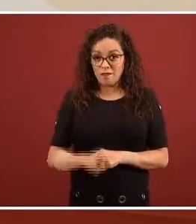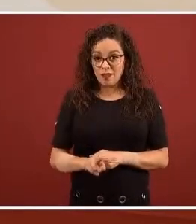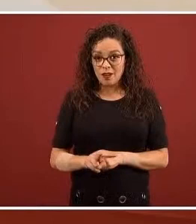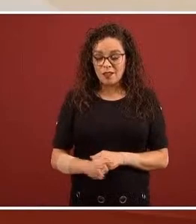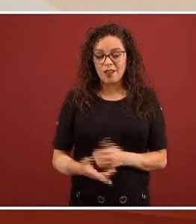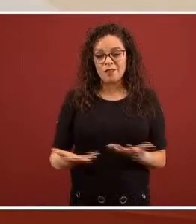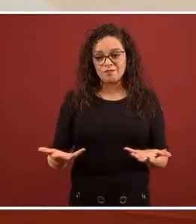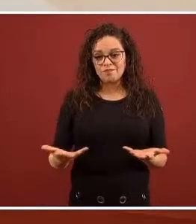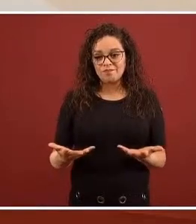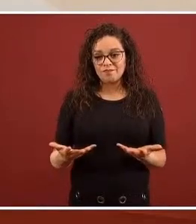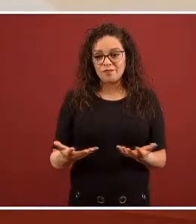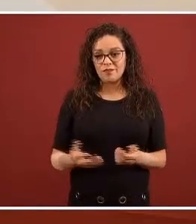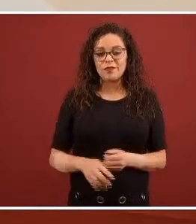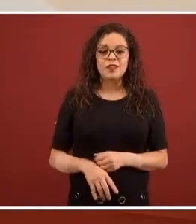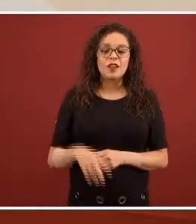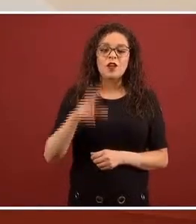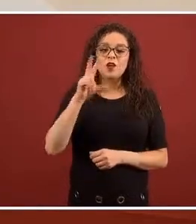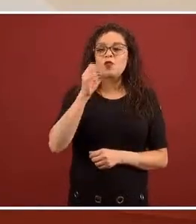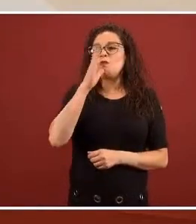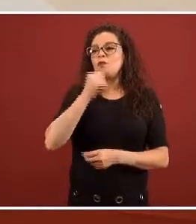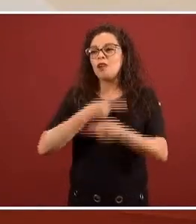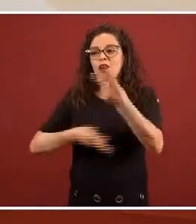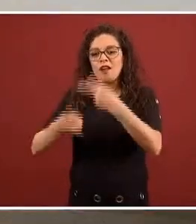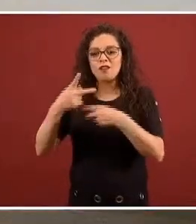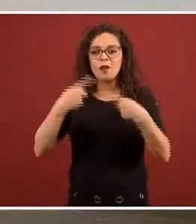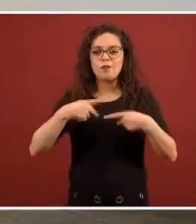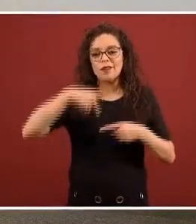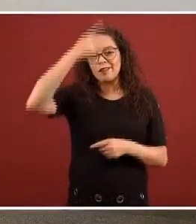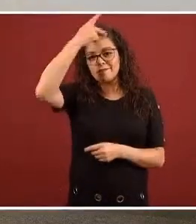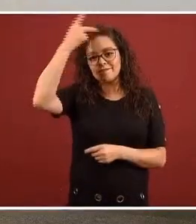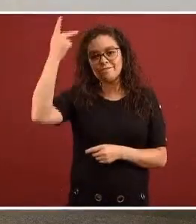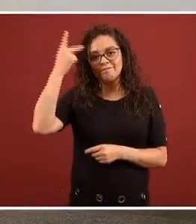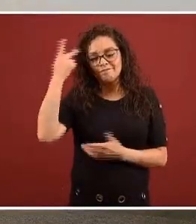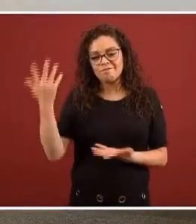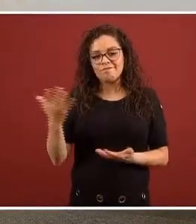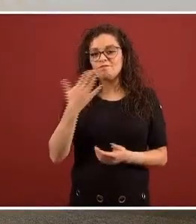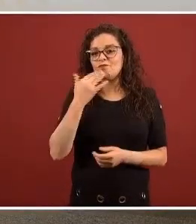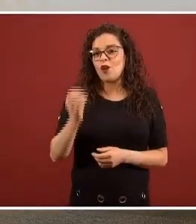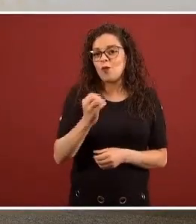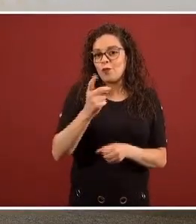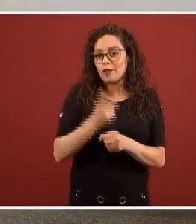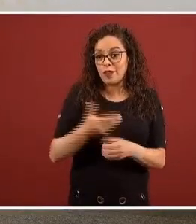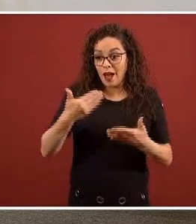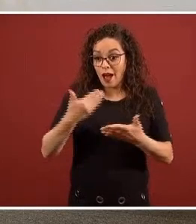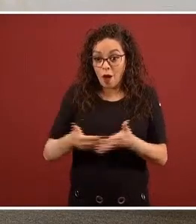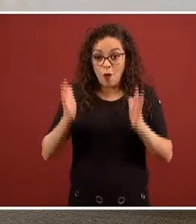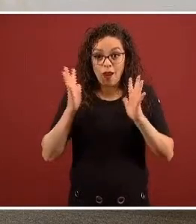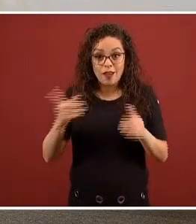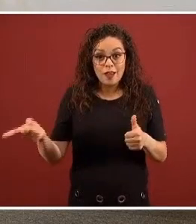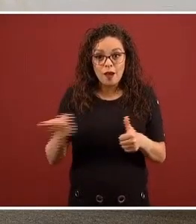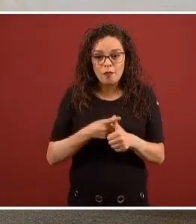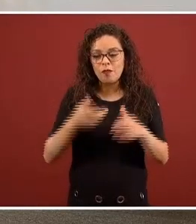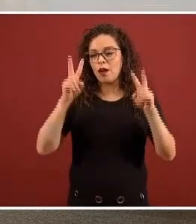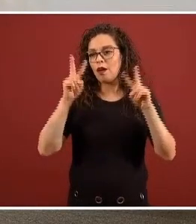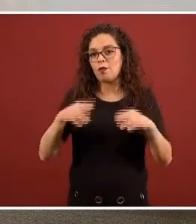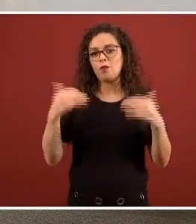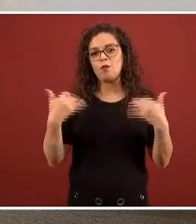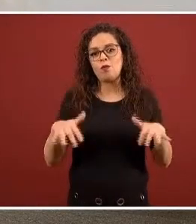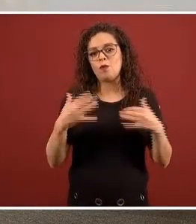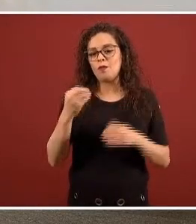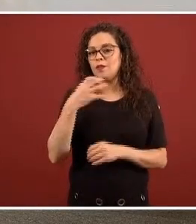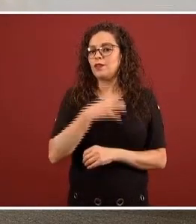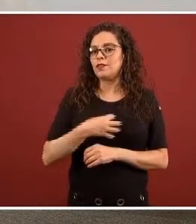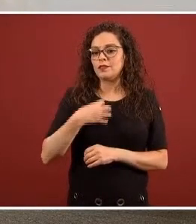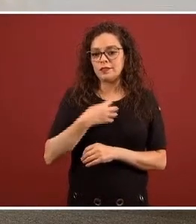de que nos acompañe el personal de enfermería, y más si es una jefa tan prestigiada como sabemos que es. Y nos va a hablar de